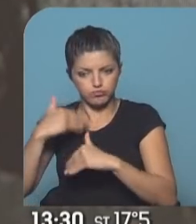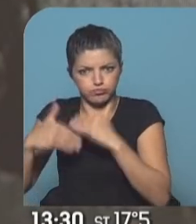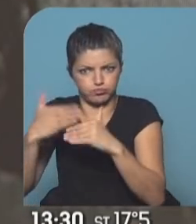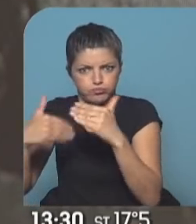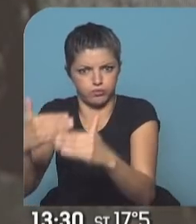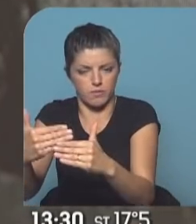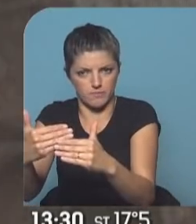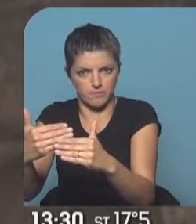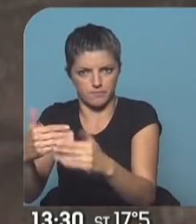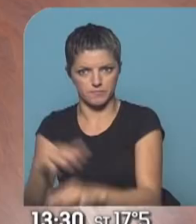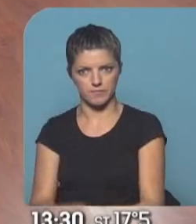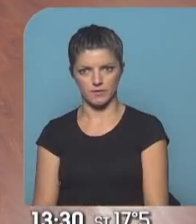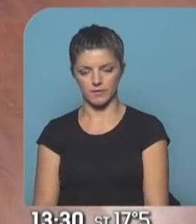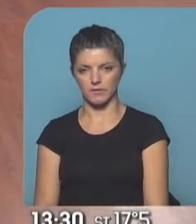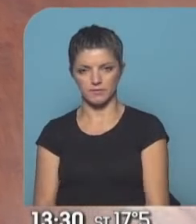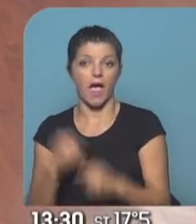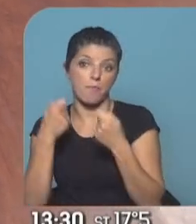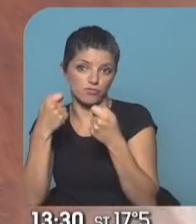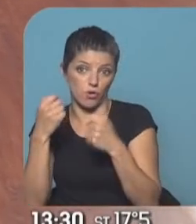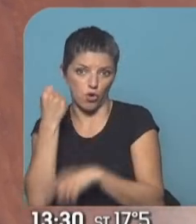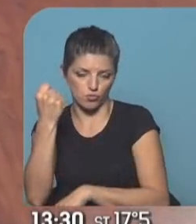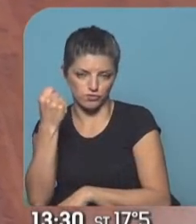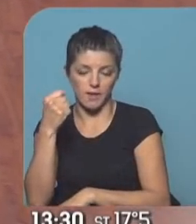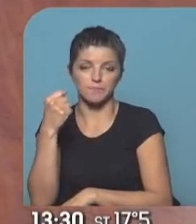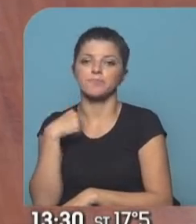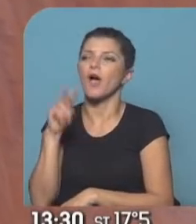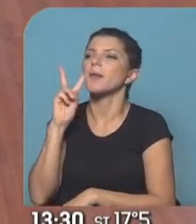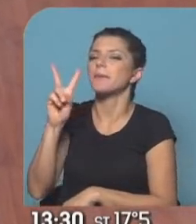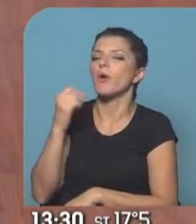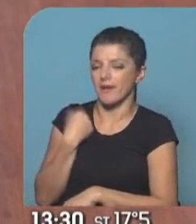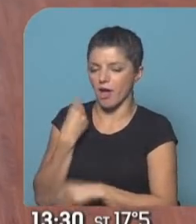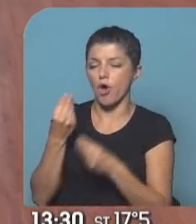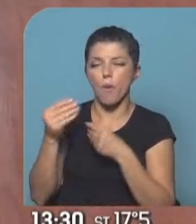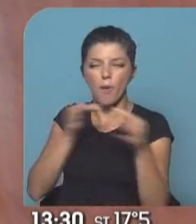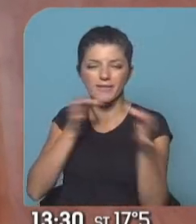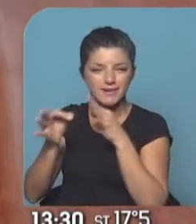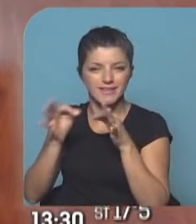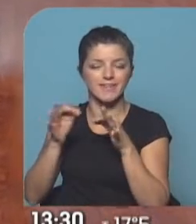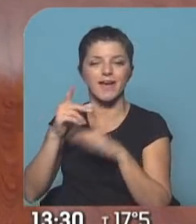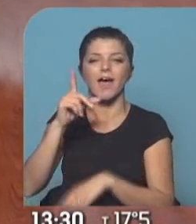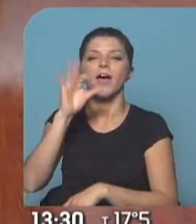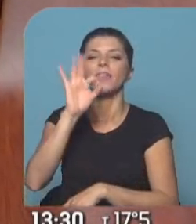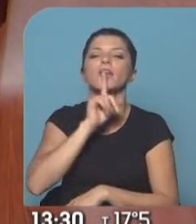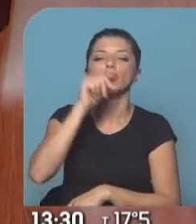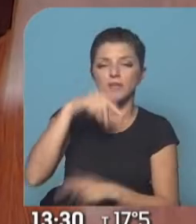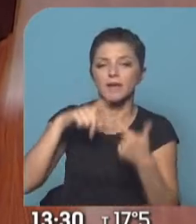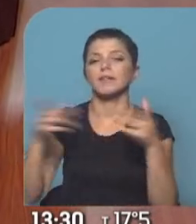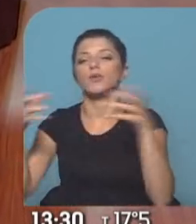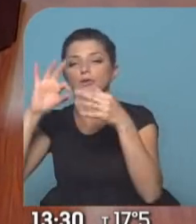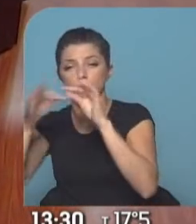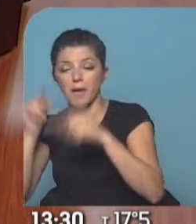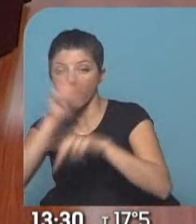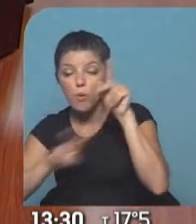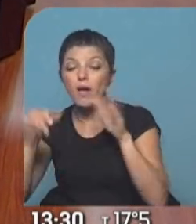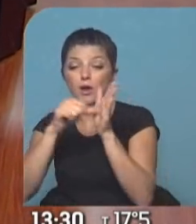espaldas de Putin, digamos, ¿no? Ahora me parece que lo que estamos viendo es eso, por un lado, cómo esta estrategia de ampliación de la Unión Europea Europea y de la OTAN. Por un lado, produjo una